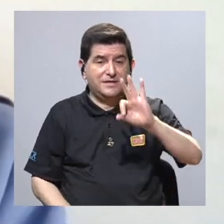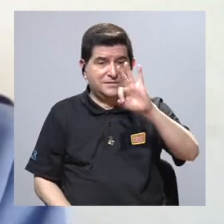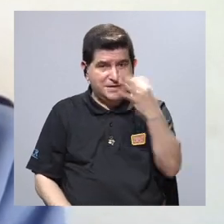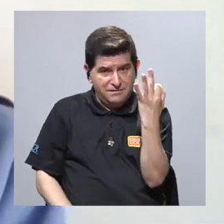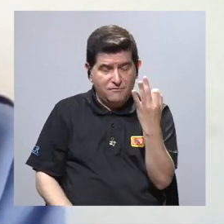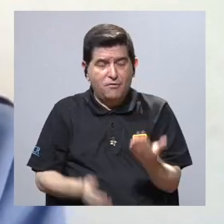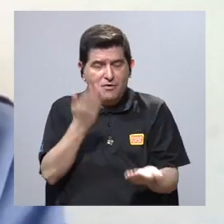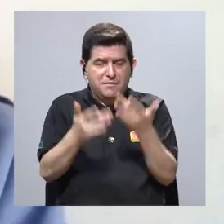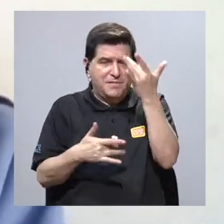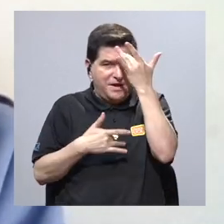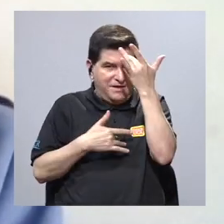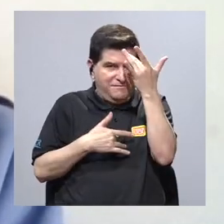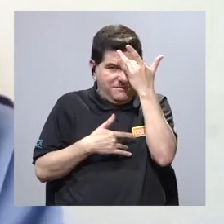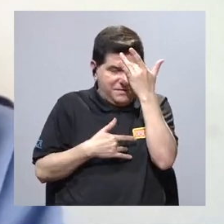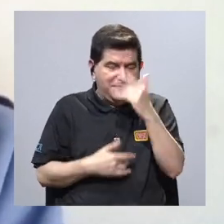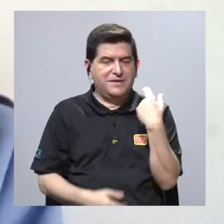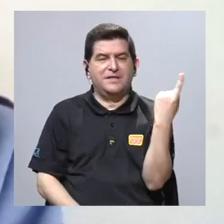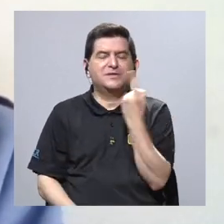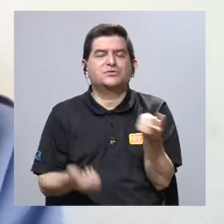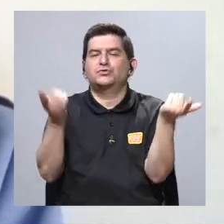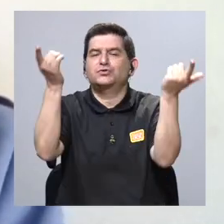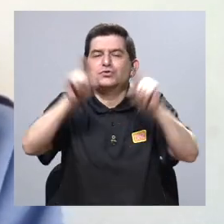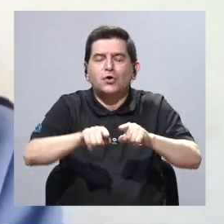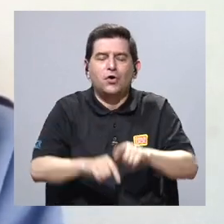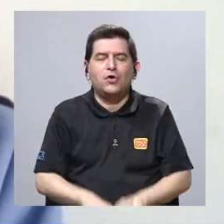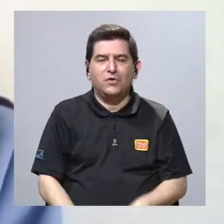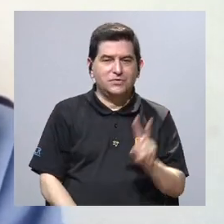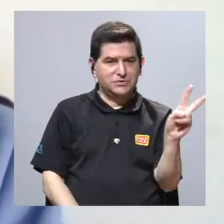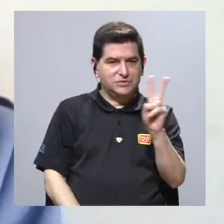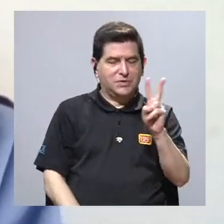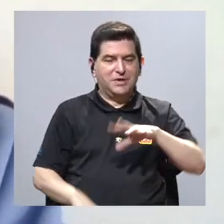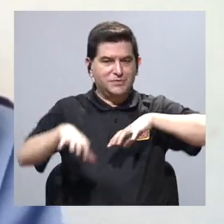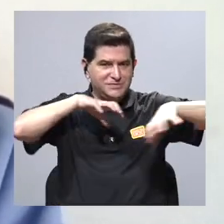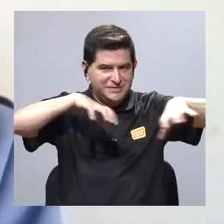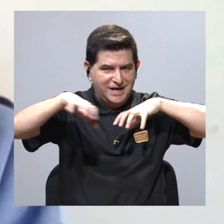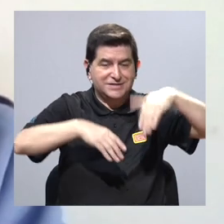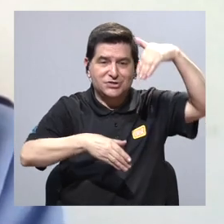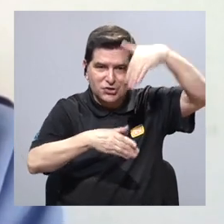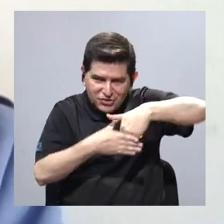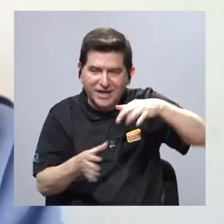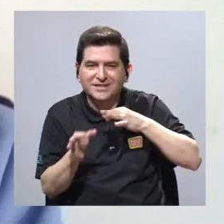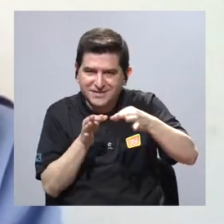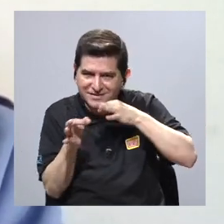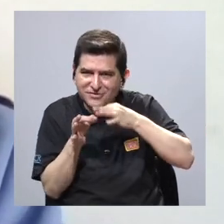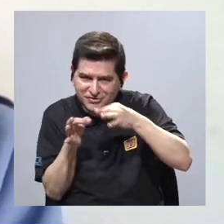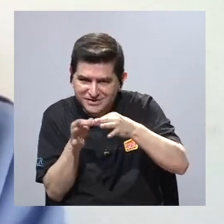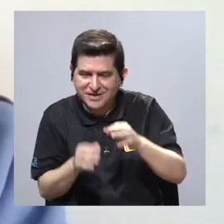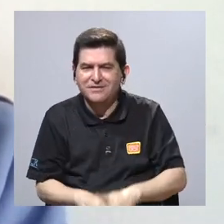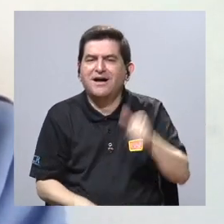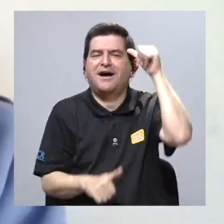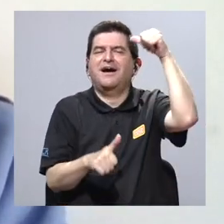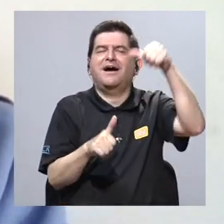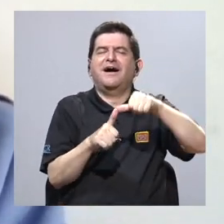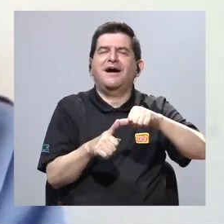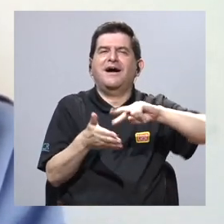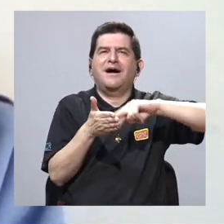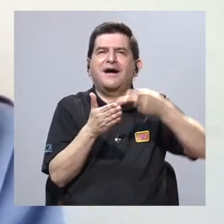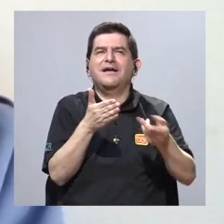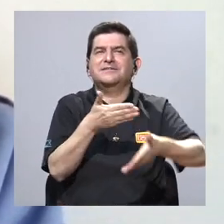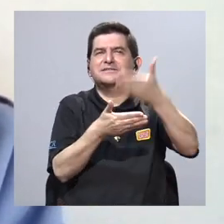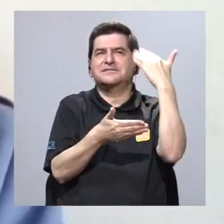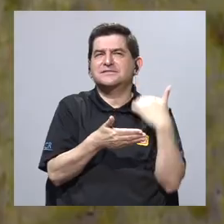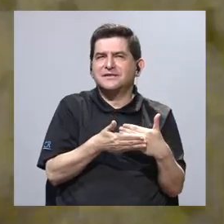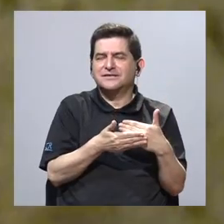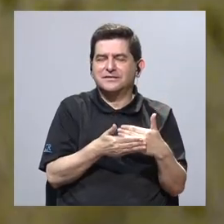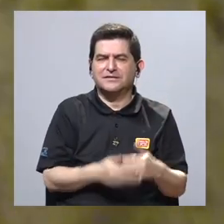esa manifestación de posible enfermedad del virus únicamente ocurre cuando el virus está activo dentro de una célula. Si recordamos el